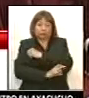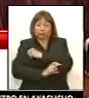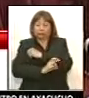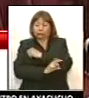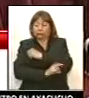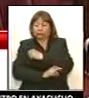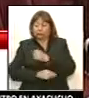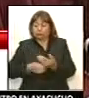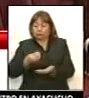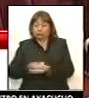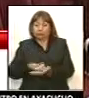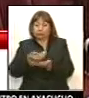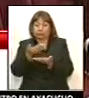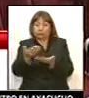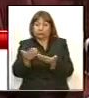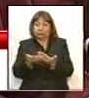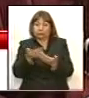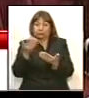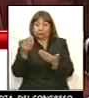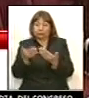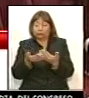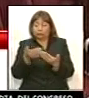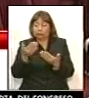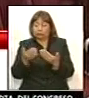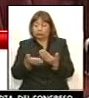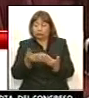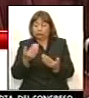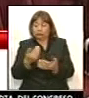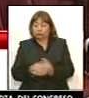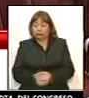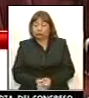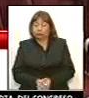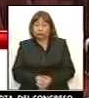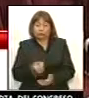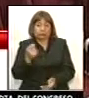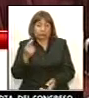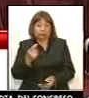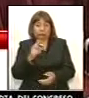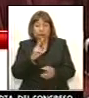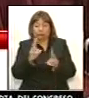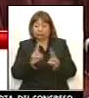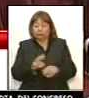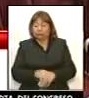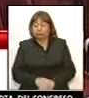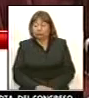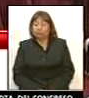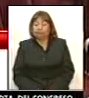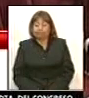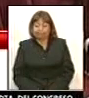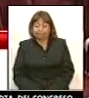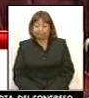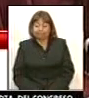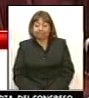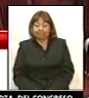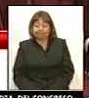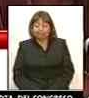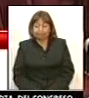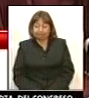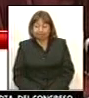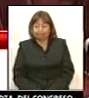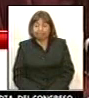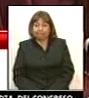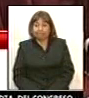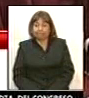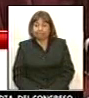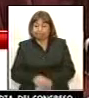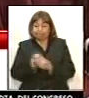puedan brindarle las facilidades a cada inmigrante venezolano. Entonces, la cuestión es clara, presidente. Y